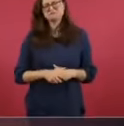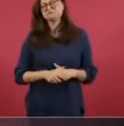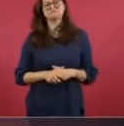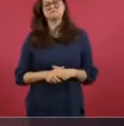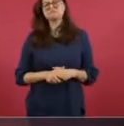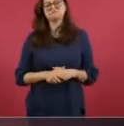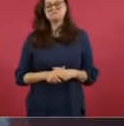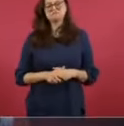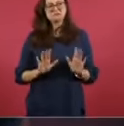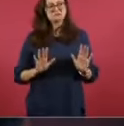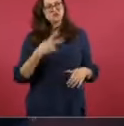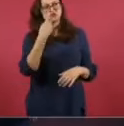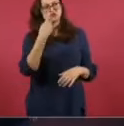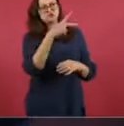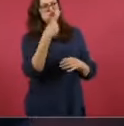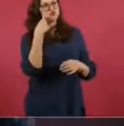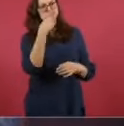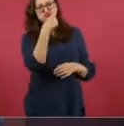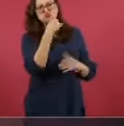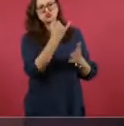lo que acontece en Estados Unidos.